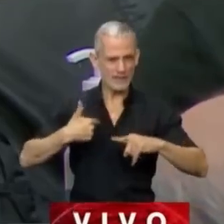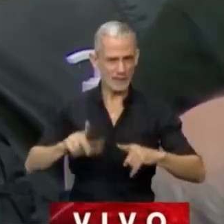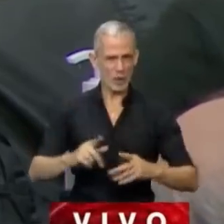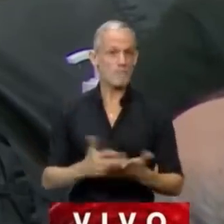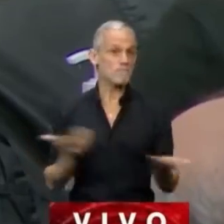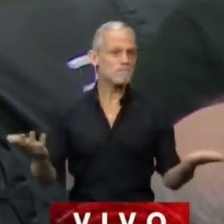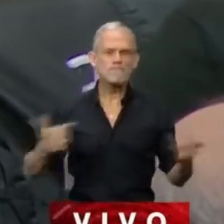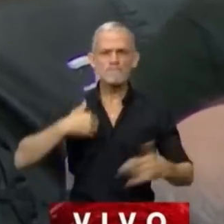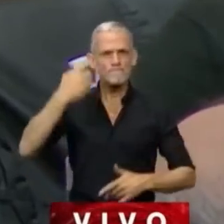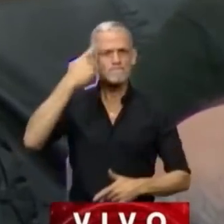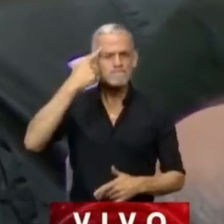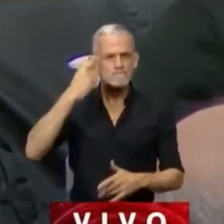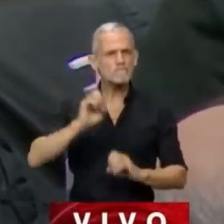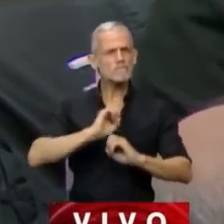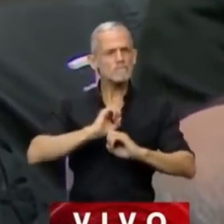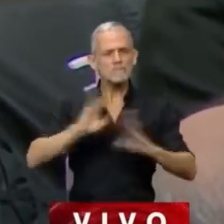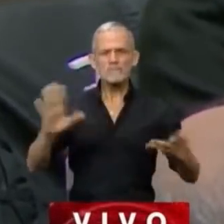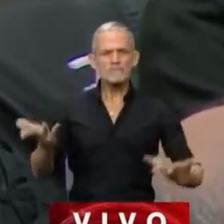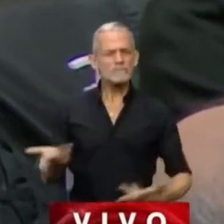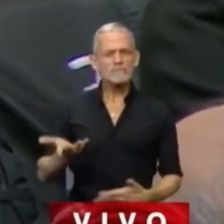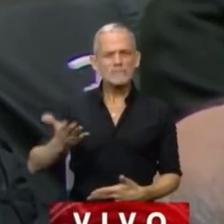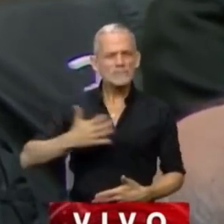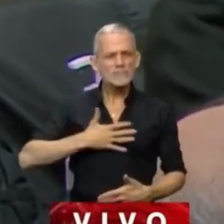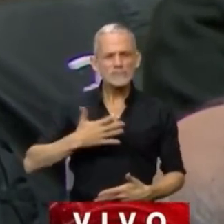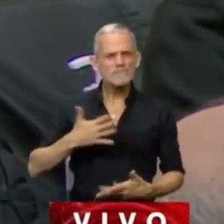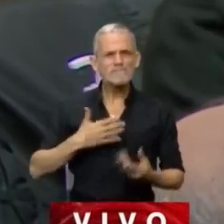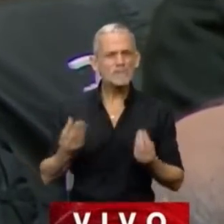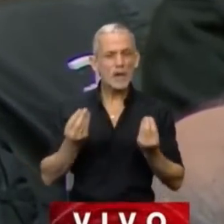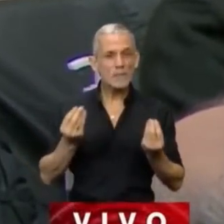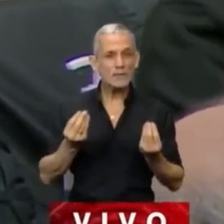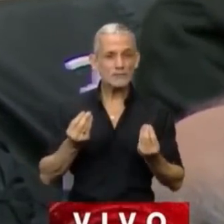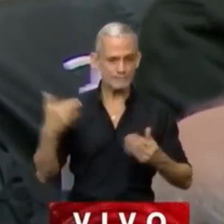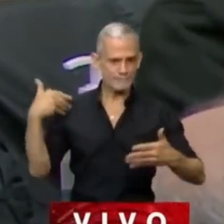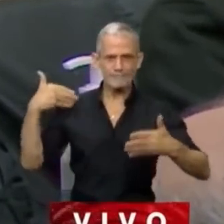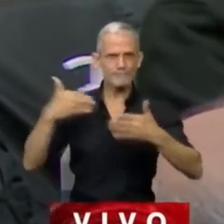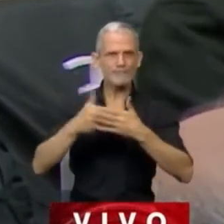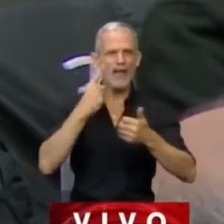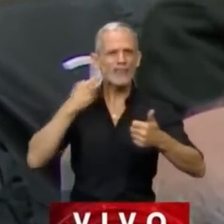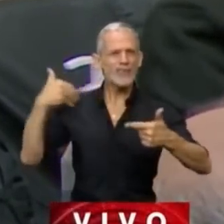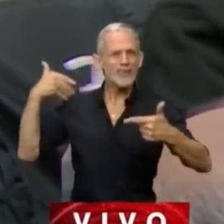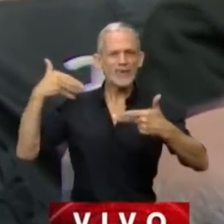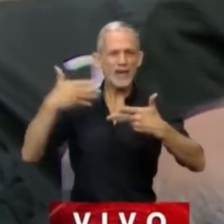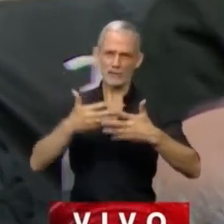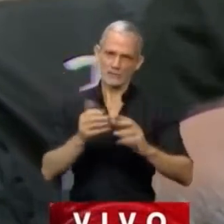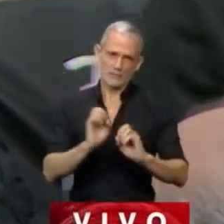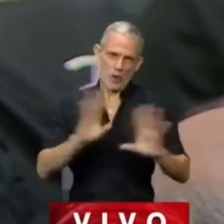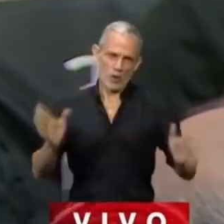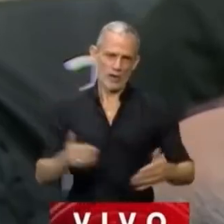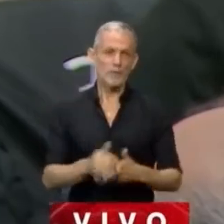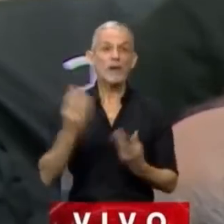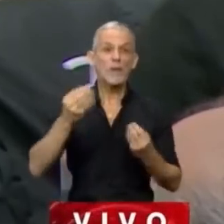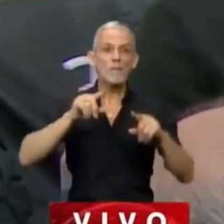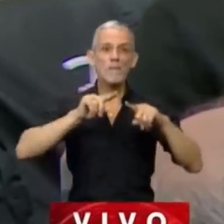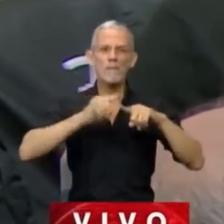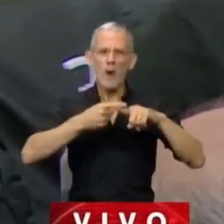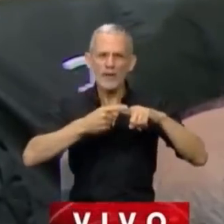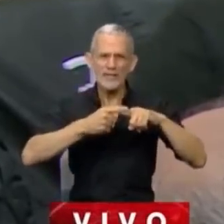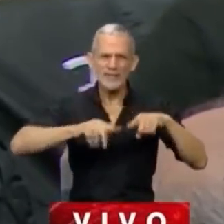parecen lamentables los hechos de los últimos días, donde la